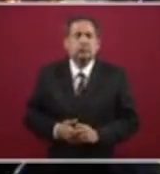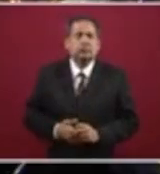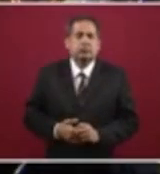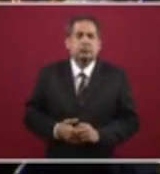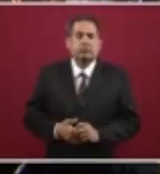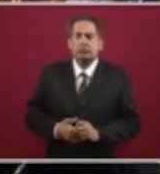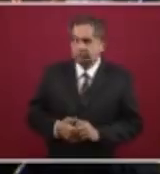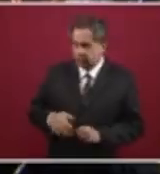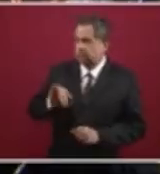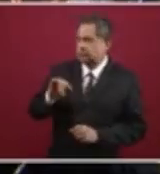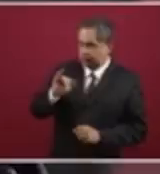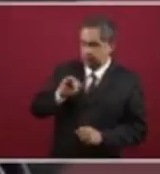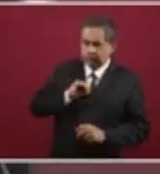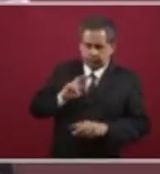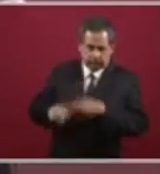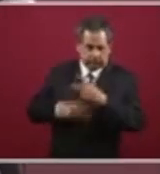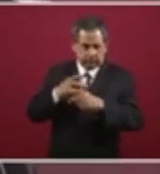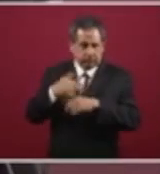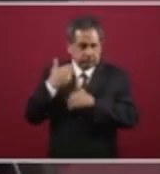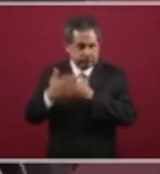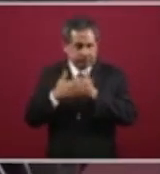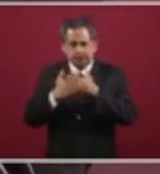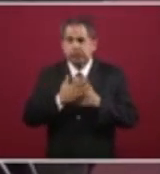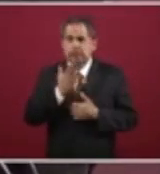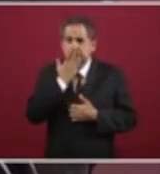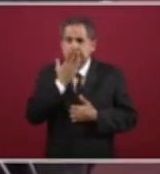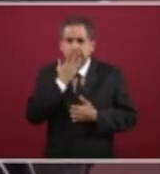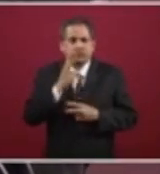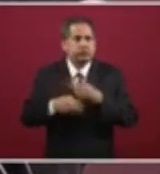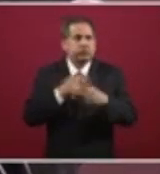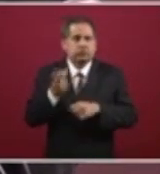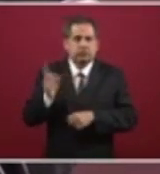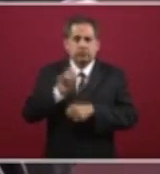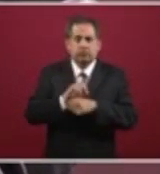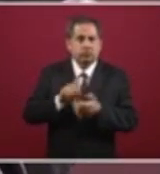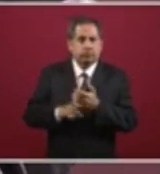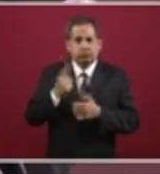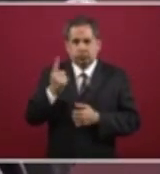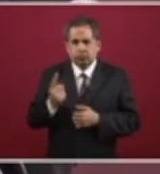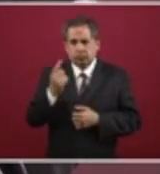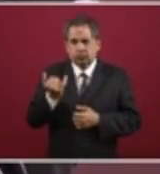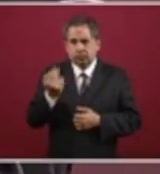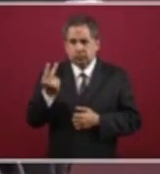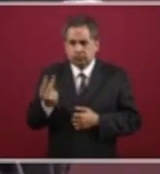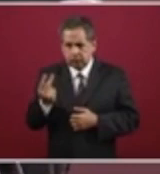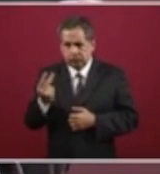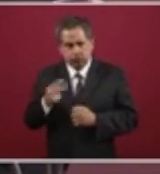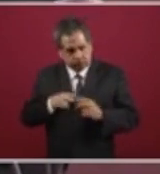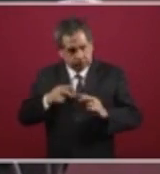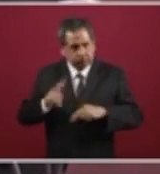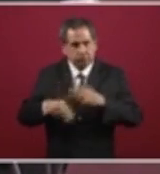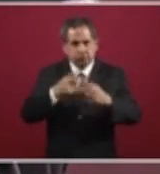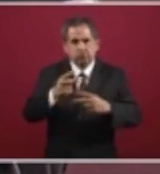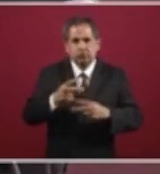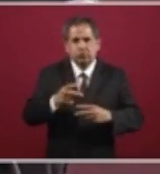estar en Sonora, voy el día primero y el día 2